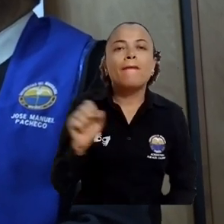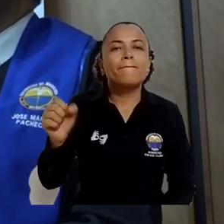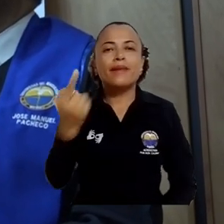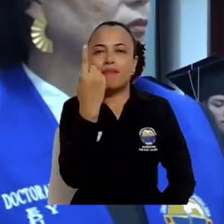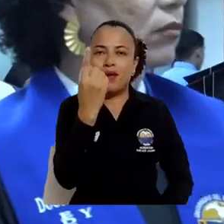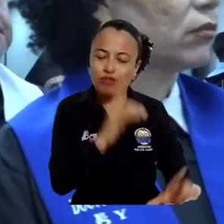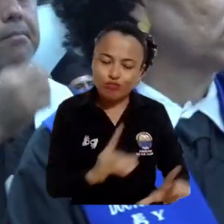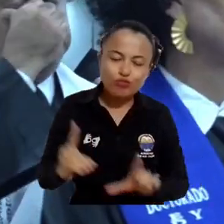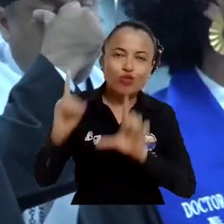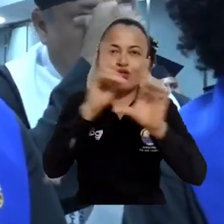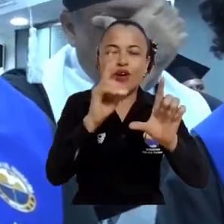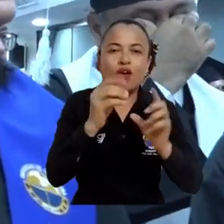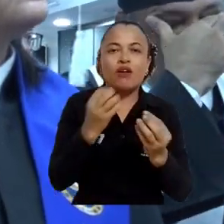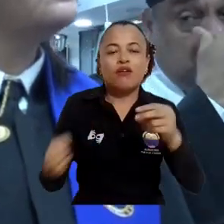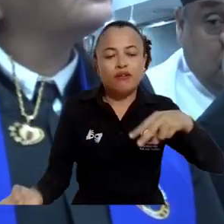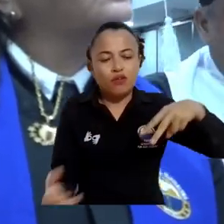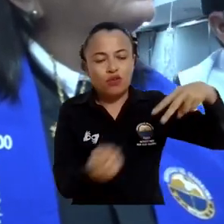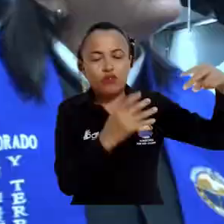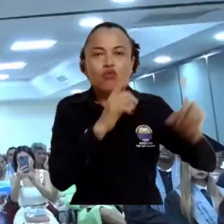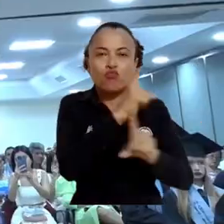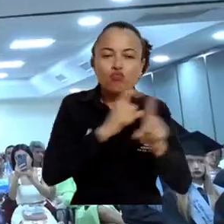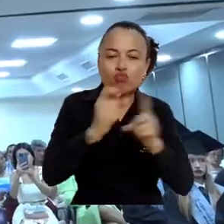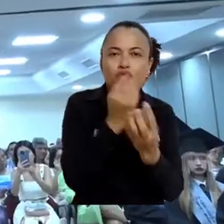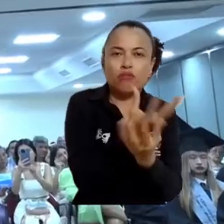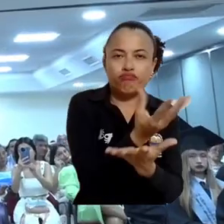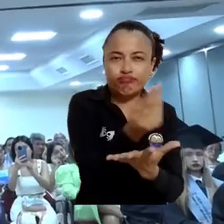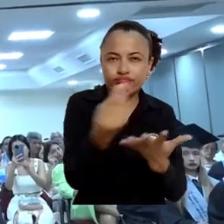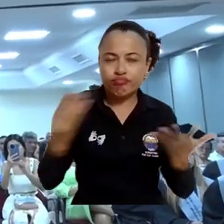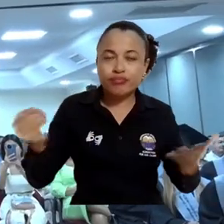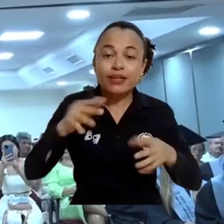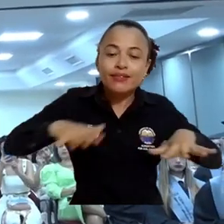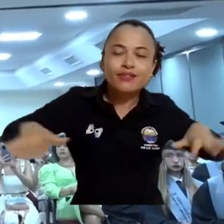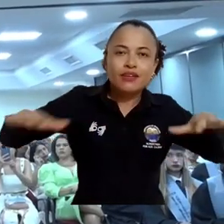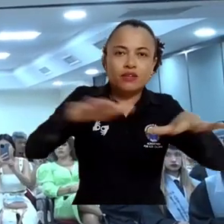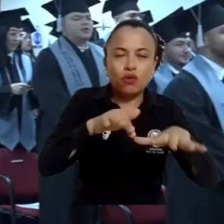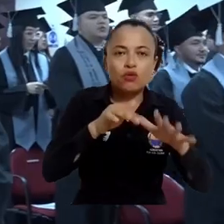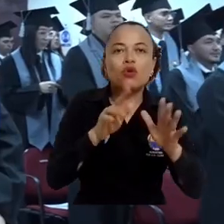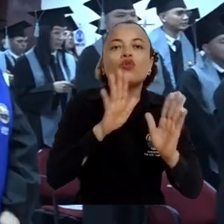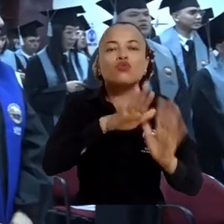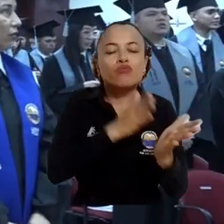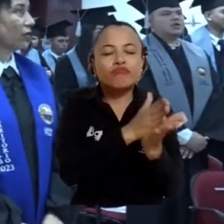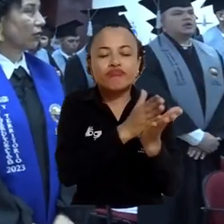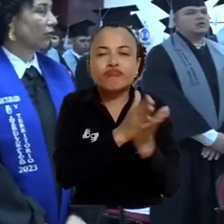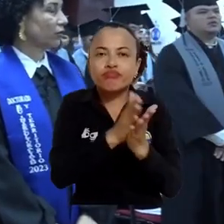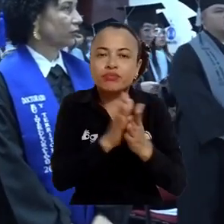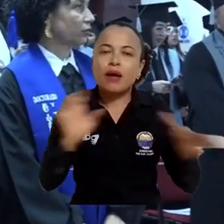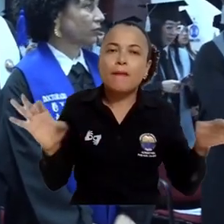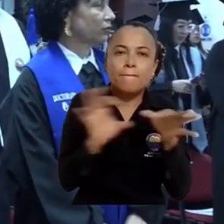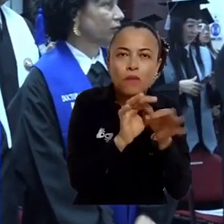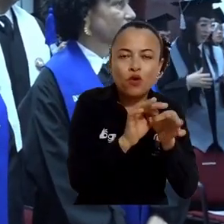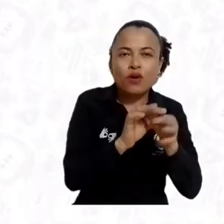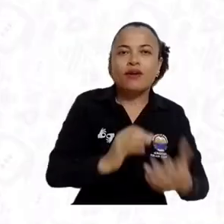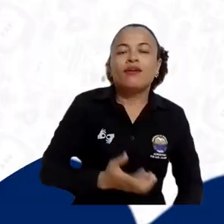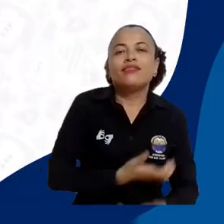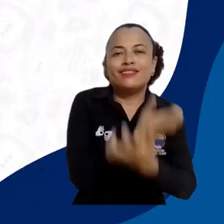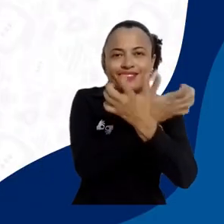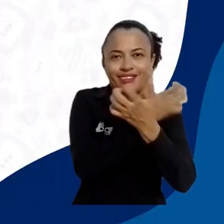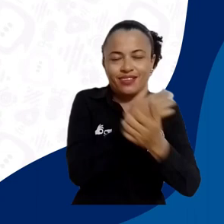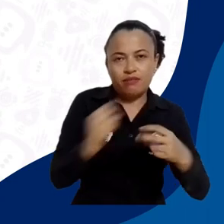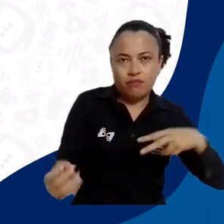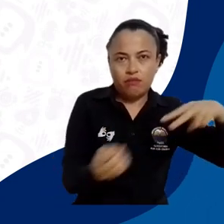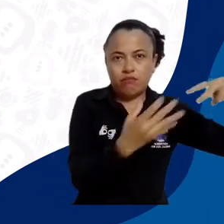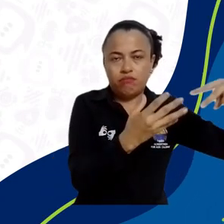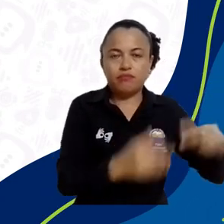los primeros graduados del Doctorado en Educación, Interculturalidad y Territorio, programa adscrito a la Facultad de Ciencias de la Educación.